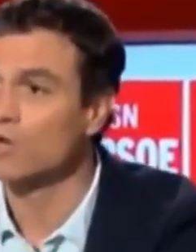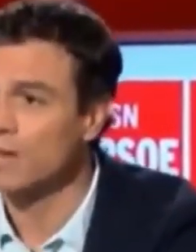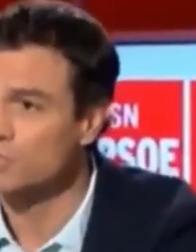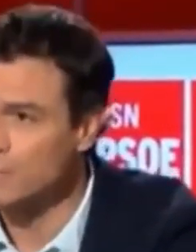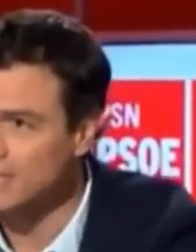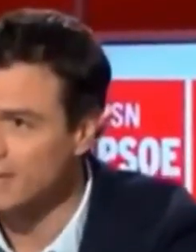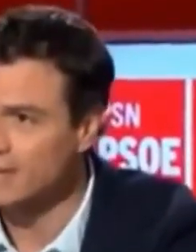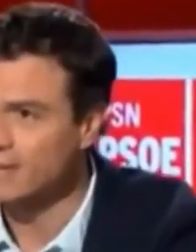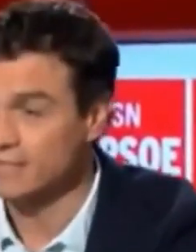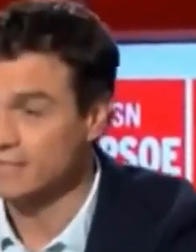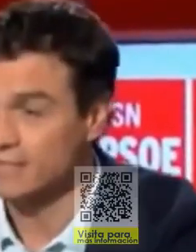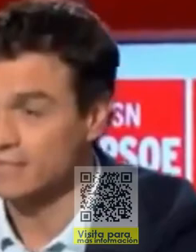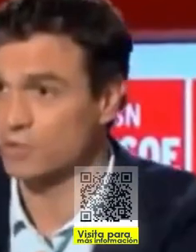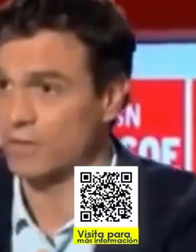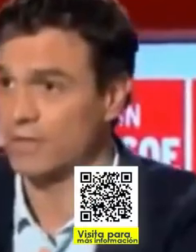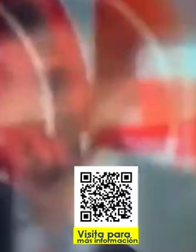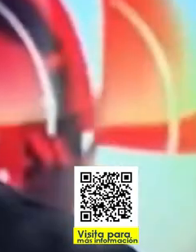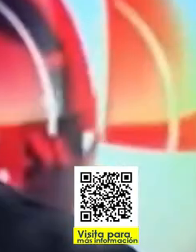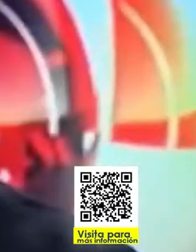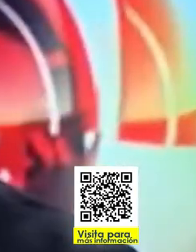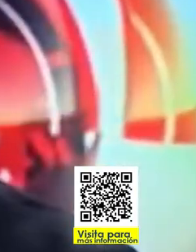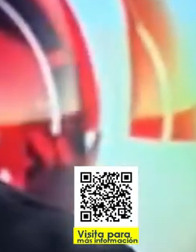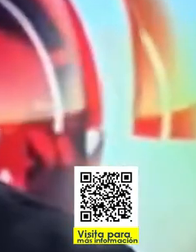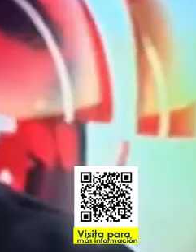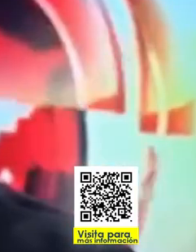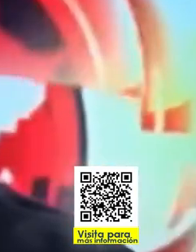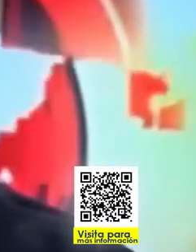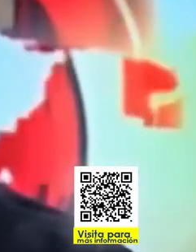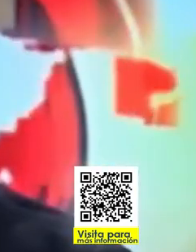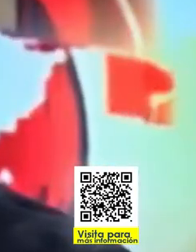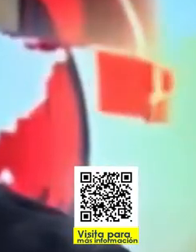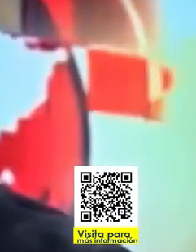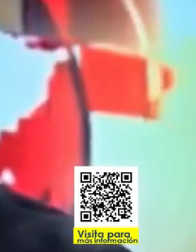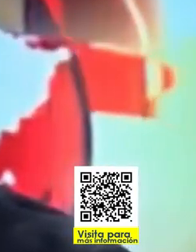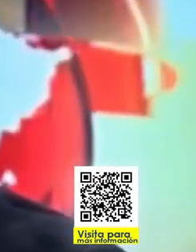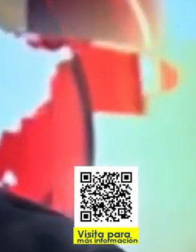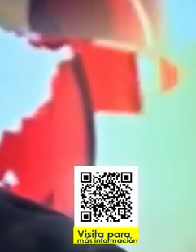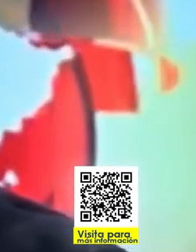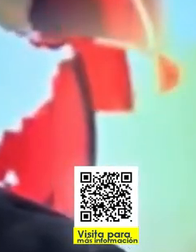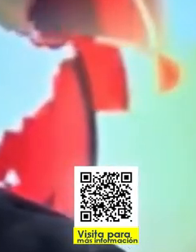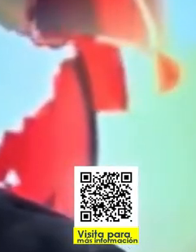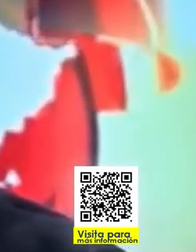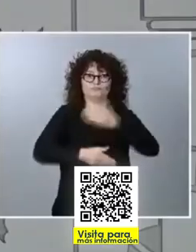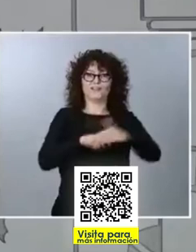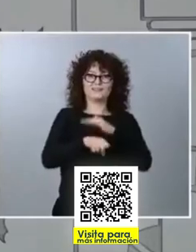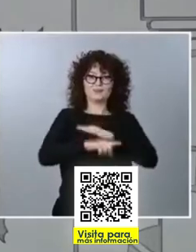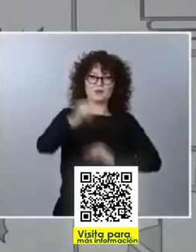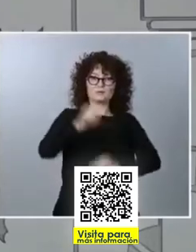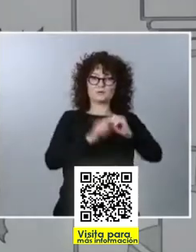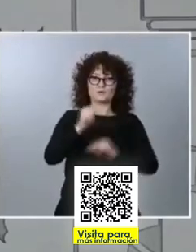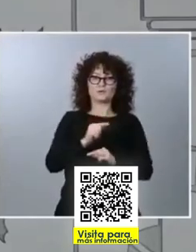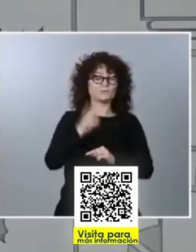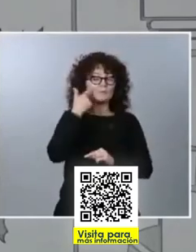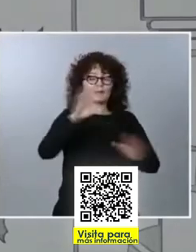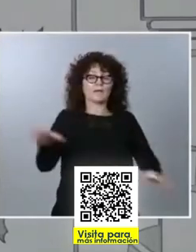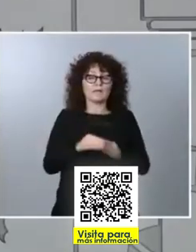repito no vamos a pactar si quieres lo repito otra vez en cualquier tipo de combinación que esté viendo el partido socialista no estará quiero decir es que